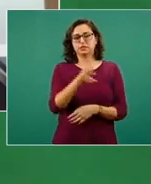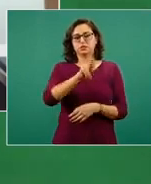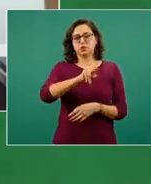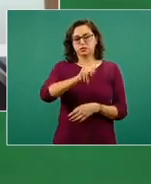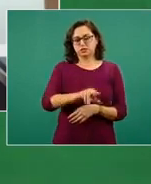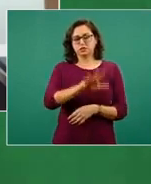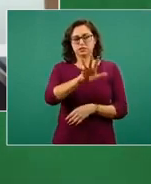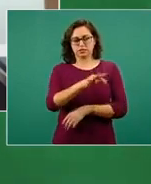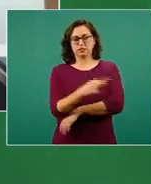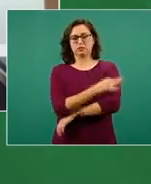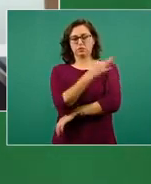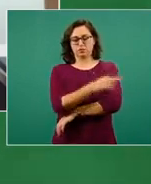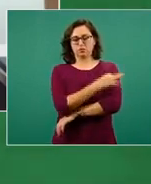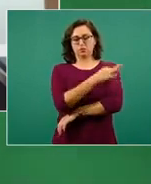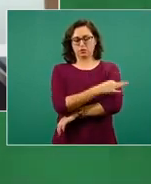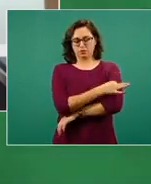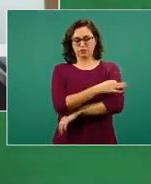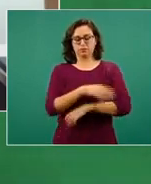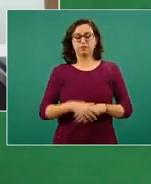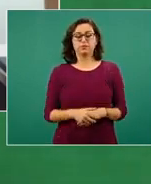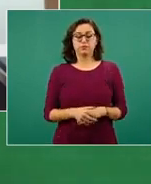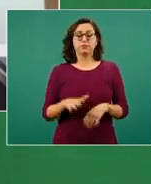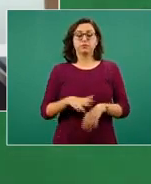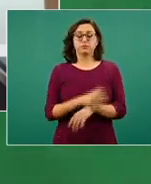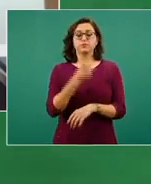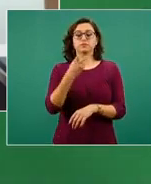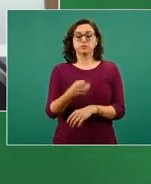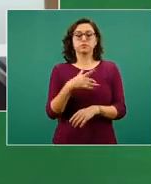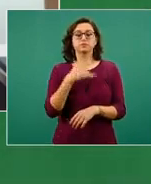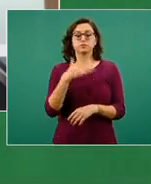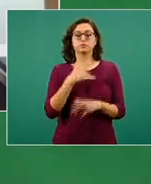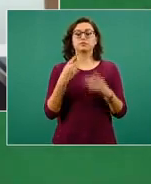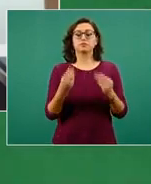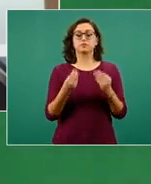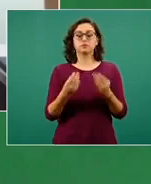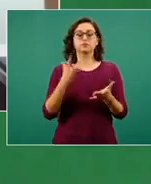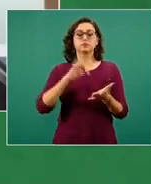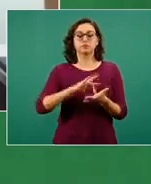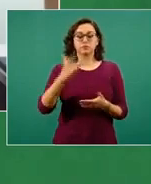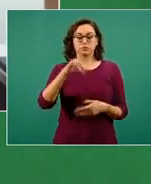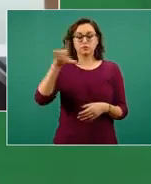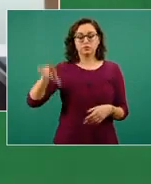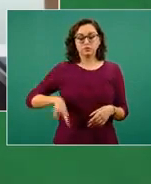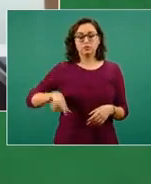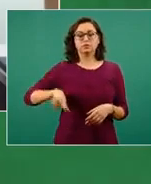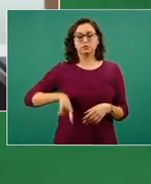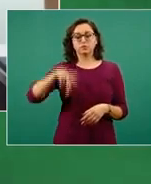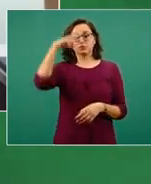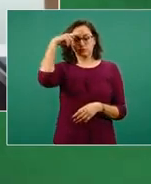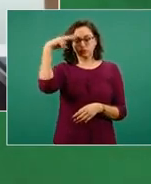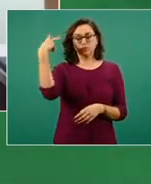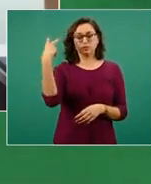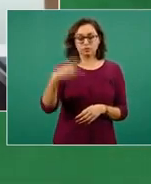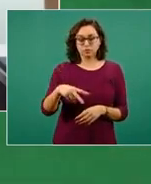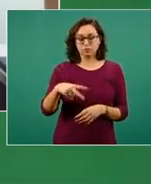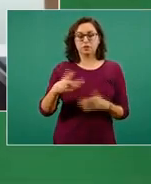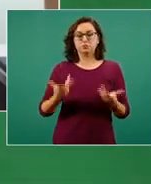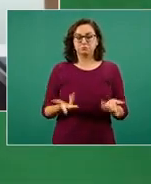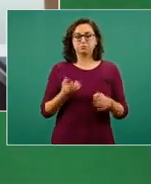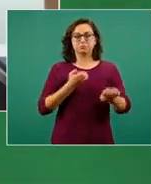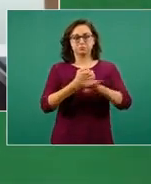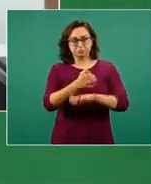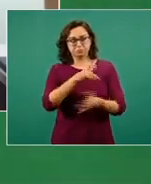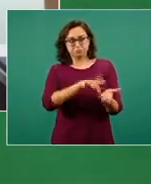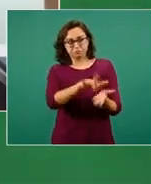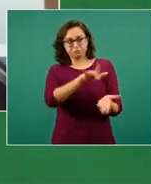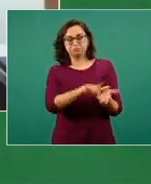2.260.385, por lo cual agradecemos en forma muy importante al gobierno de México el apoyo que le ha dado el Estado de México en el apoyo de